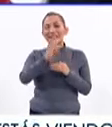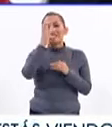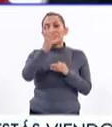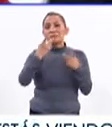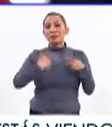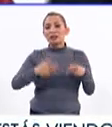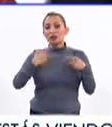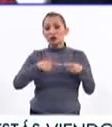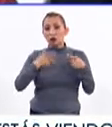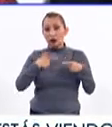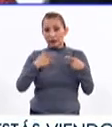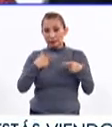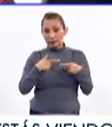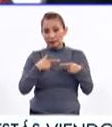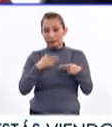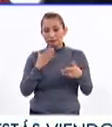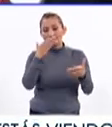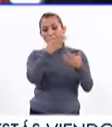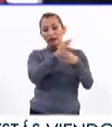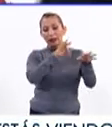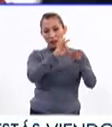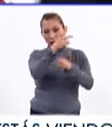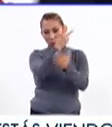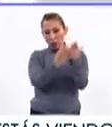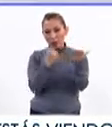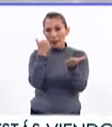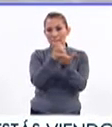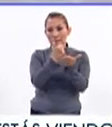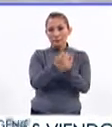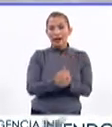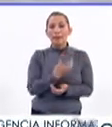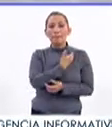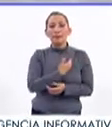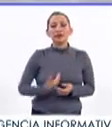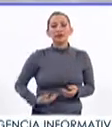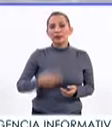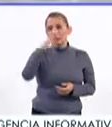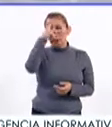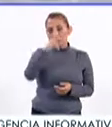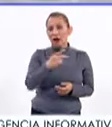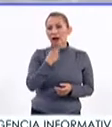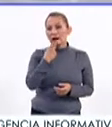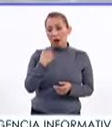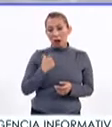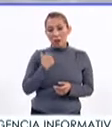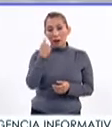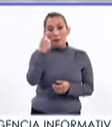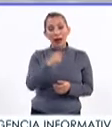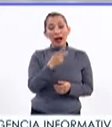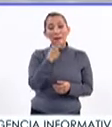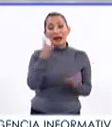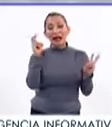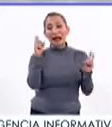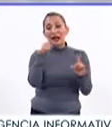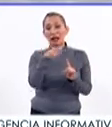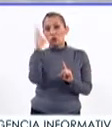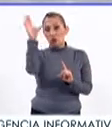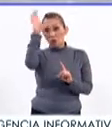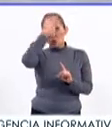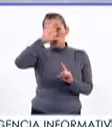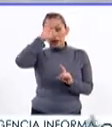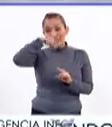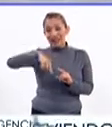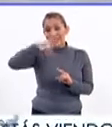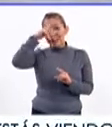2.163 personas trabajando en este programa. El presidente de la República también aprovechó para hablar sobre la cultura